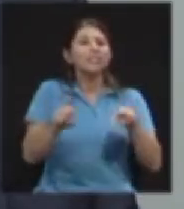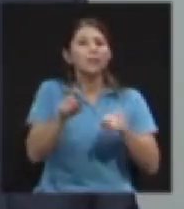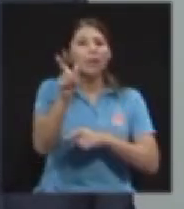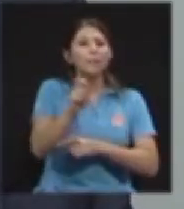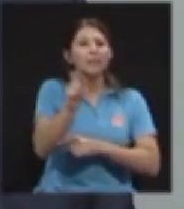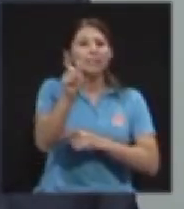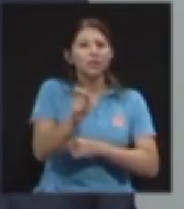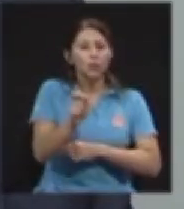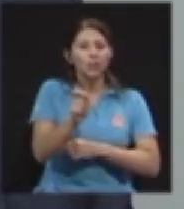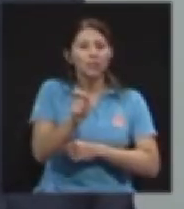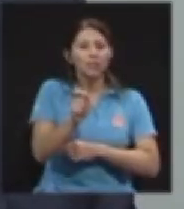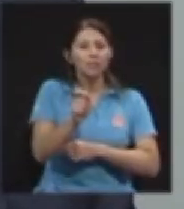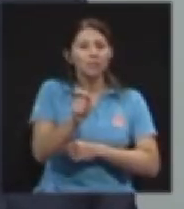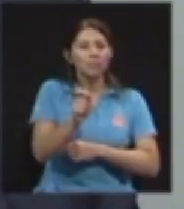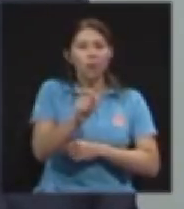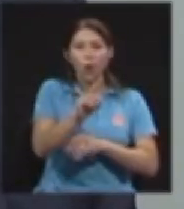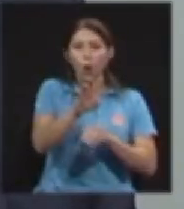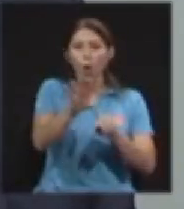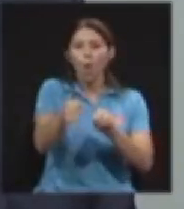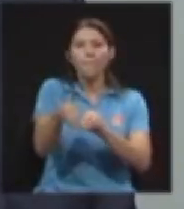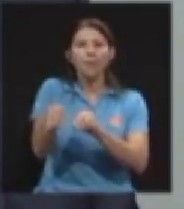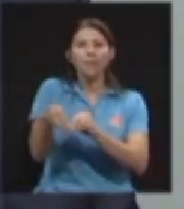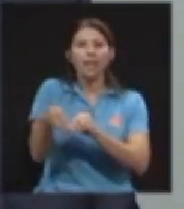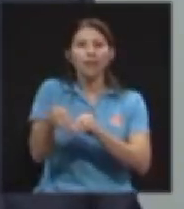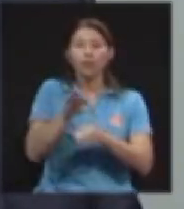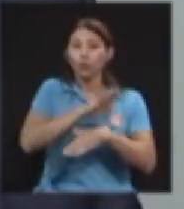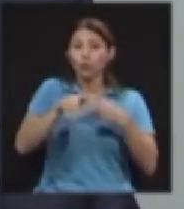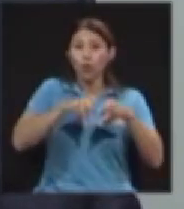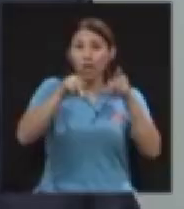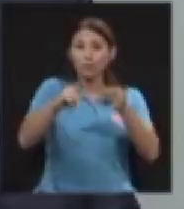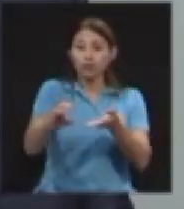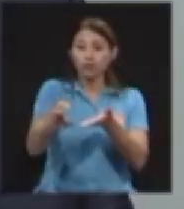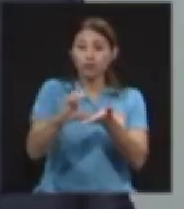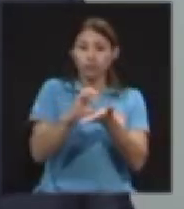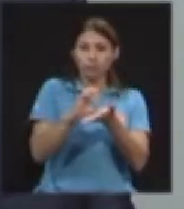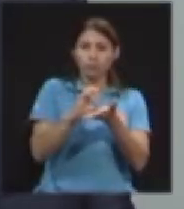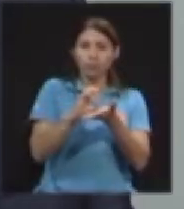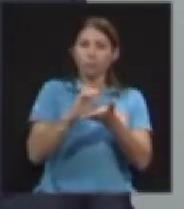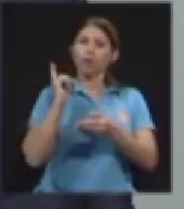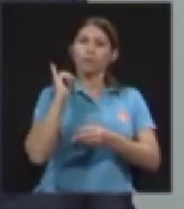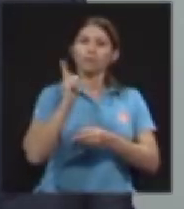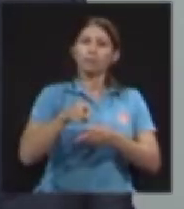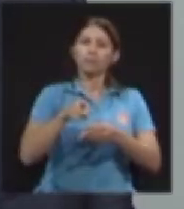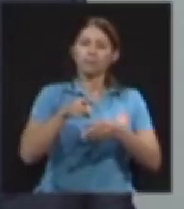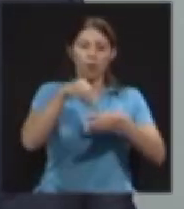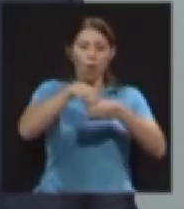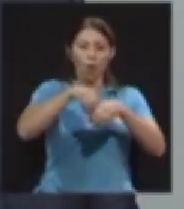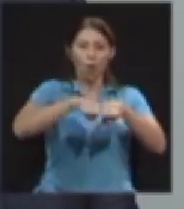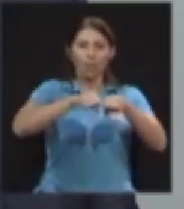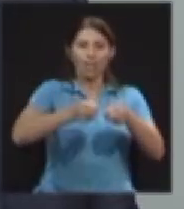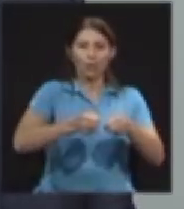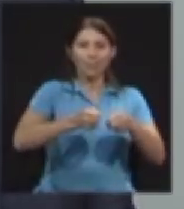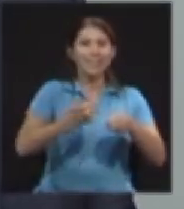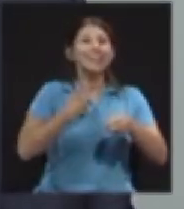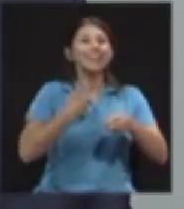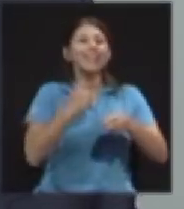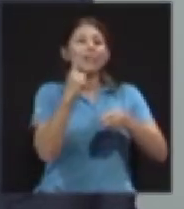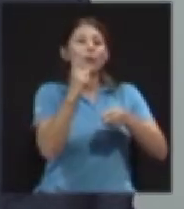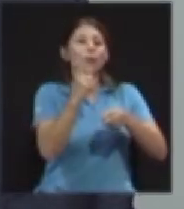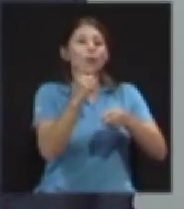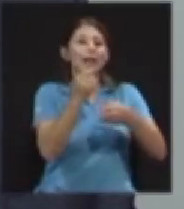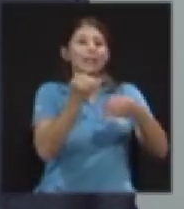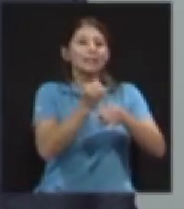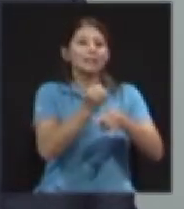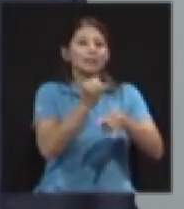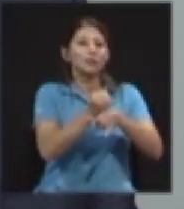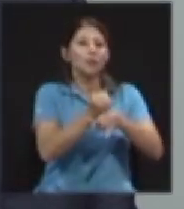donde todos los asalariados cotizan de forma obligatoria y hay una operadora de pensiones que administra sus fondos. Estas operadoras cobran una